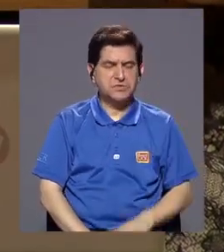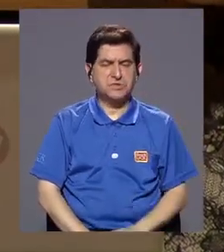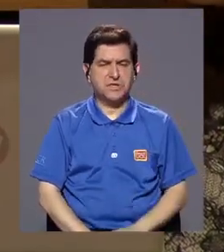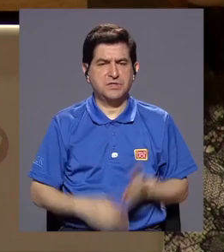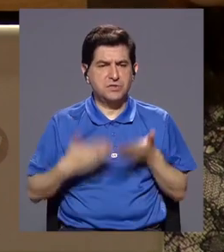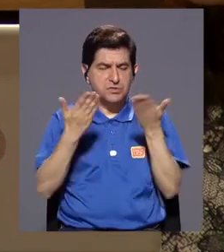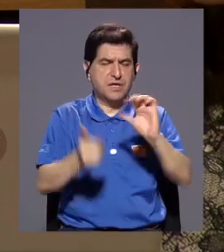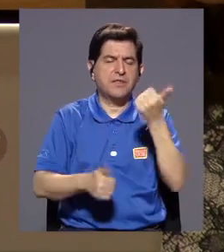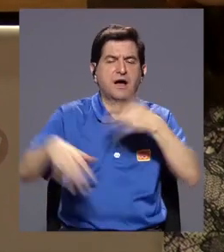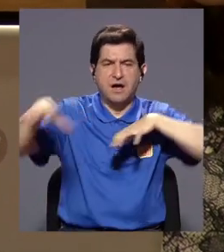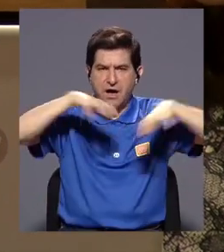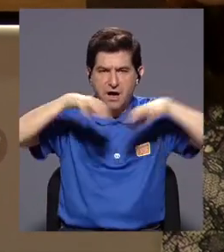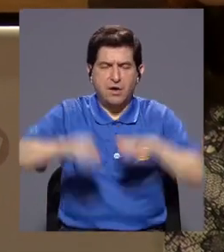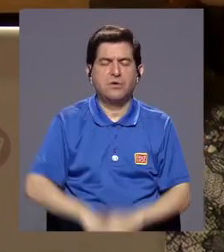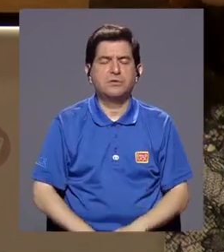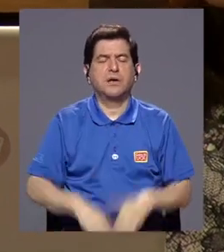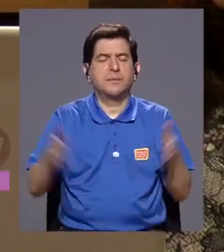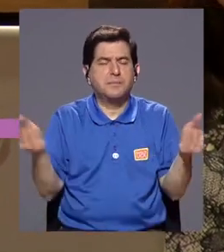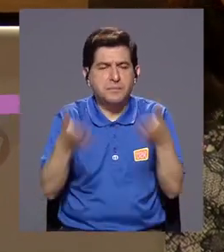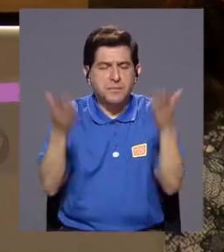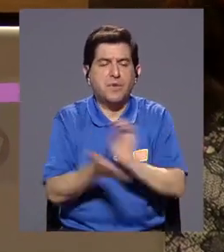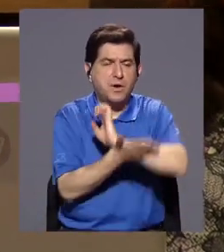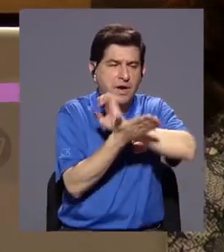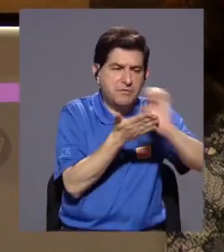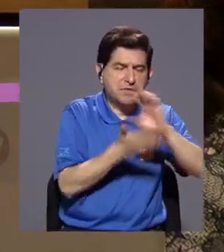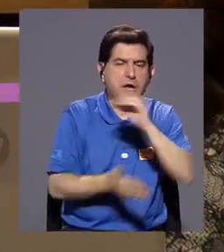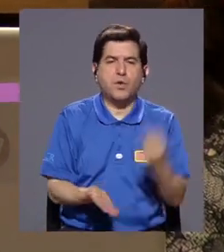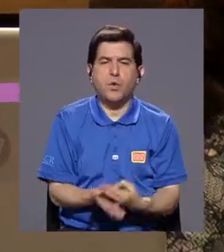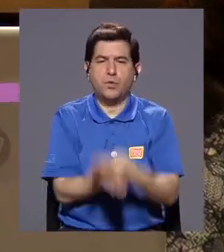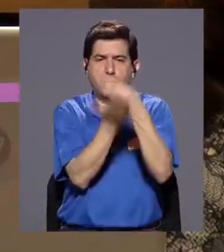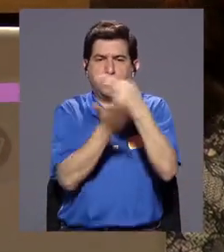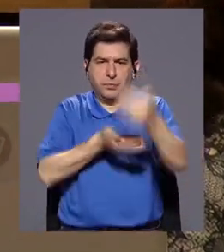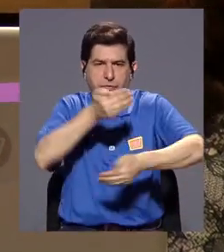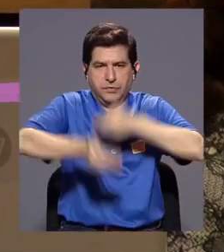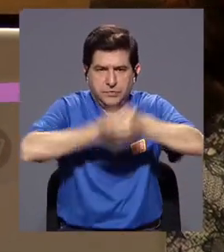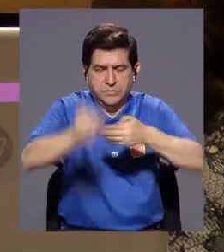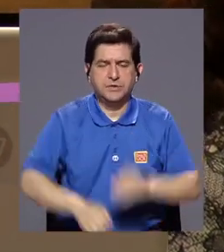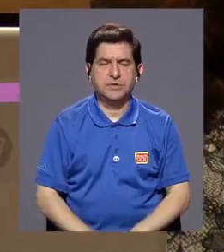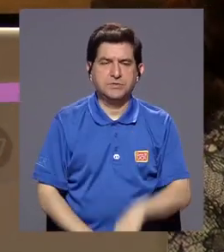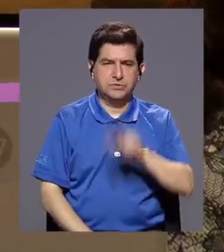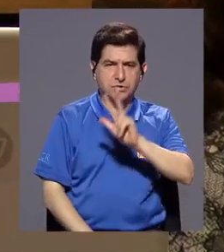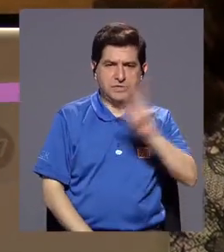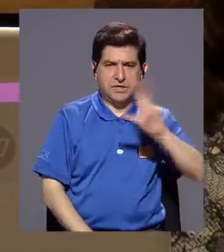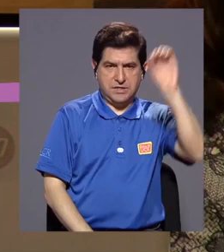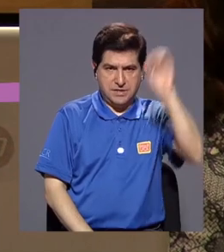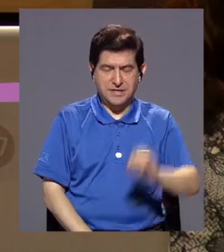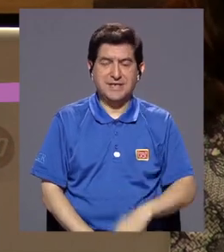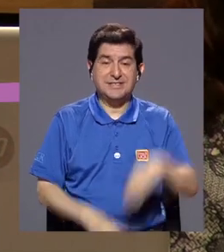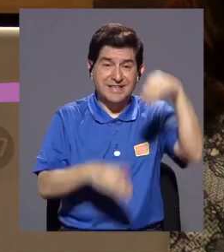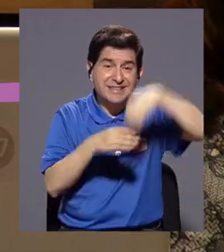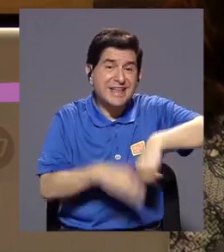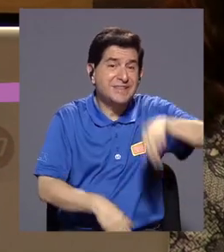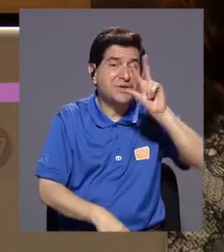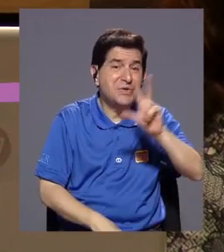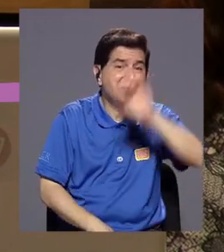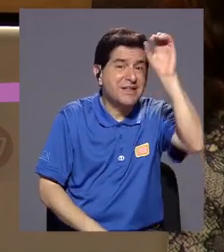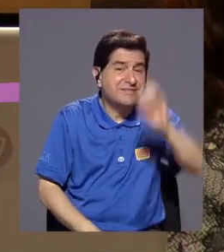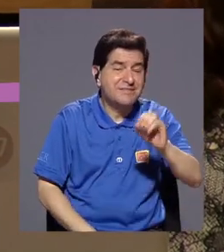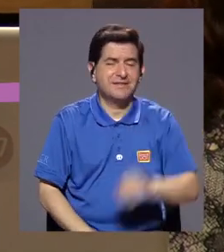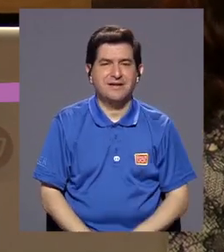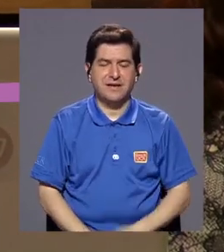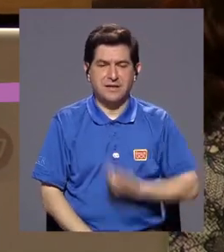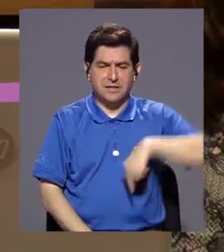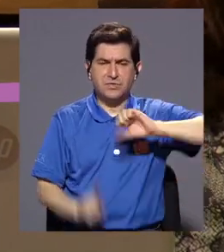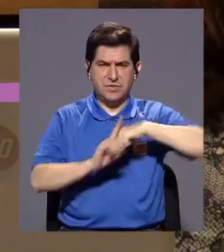33% se dedica a otras actividades como promoción, prevención o rehabilitación. Un 33% del 3%.